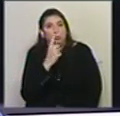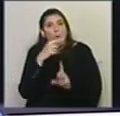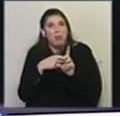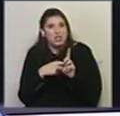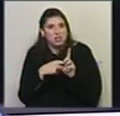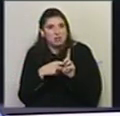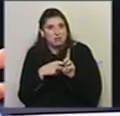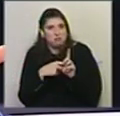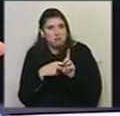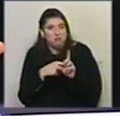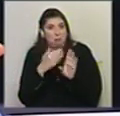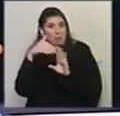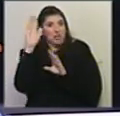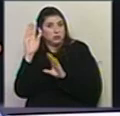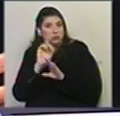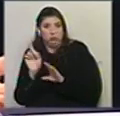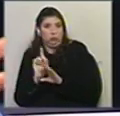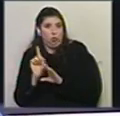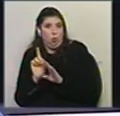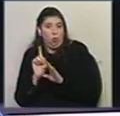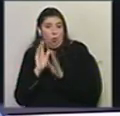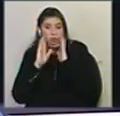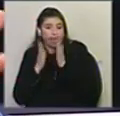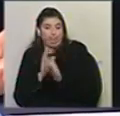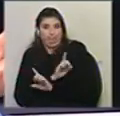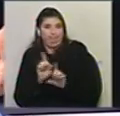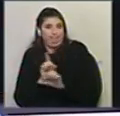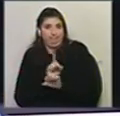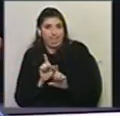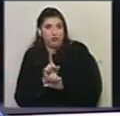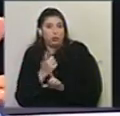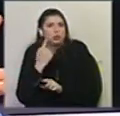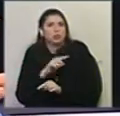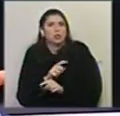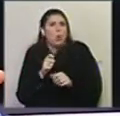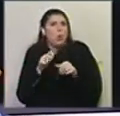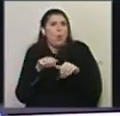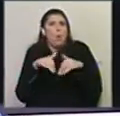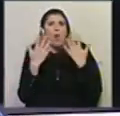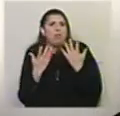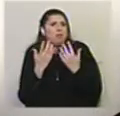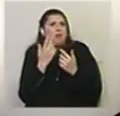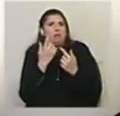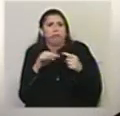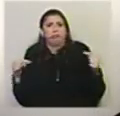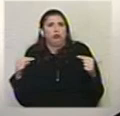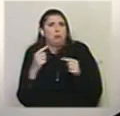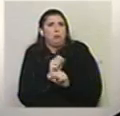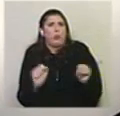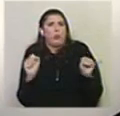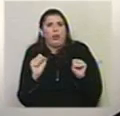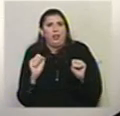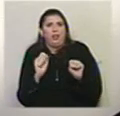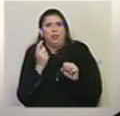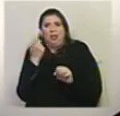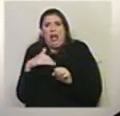esa persona, todo es de alto costo. Te diría que cualquier cosa es de alto costo, porque todo está fuera de su alcance. Lo que el sistema no ponga adentro va